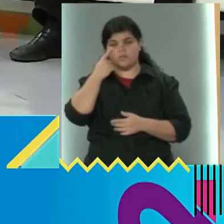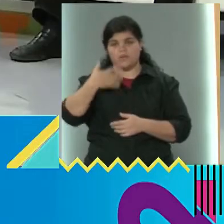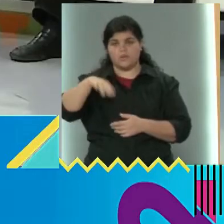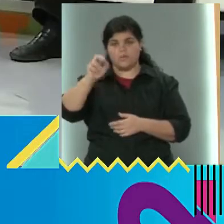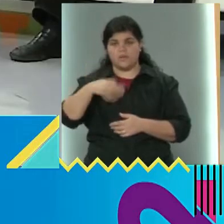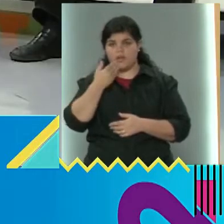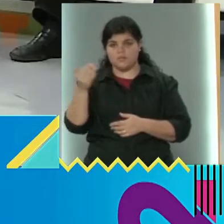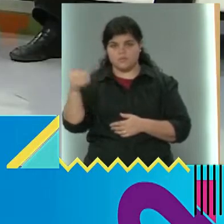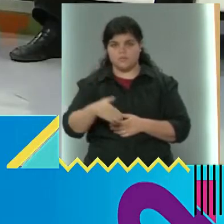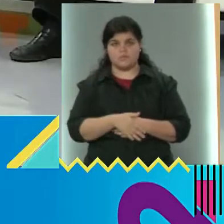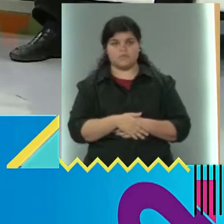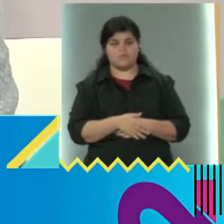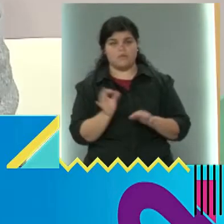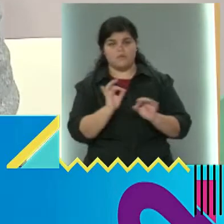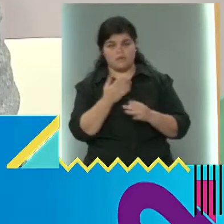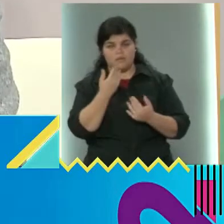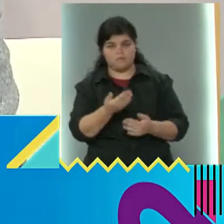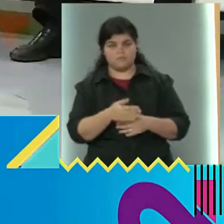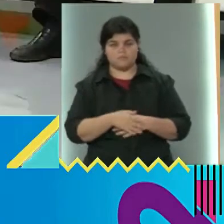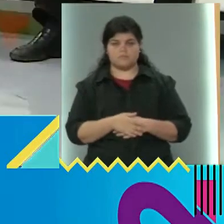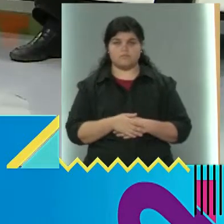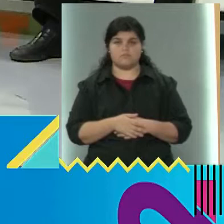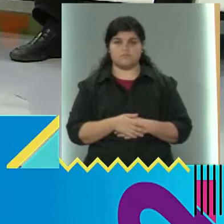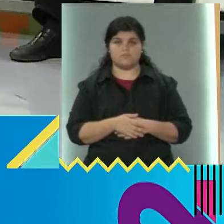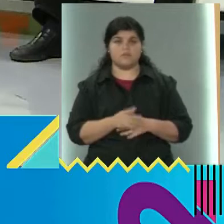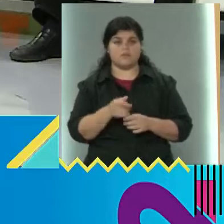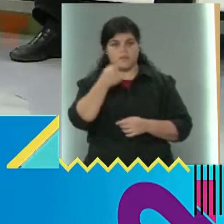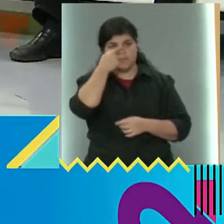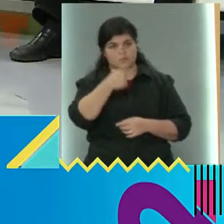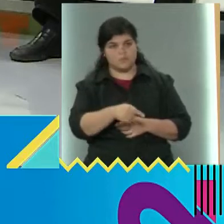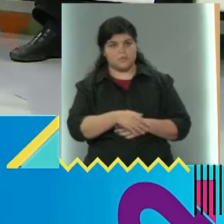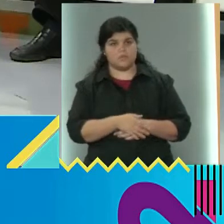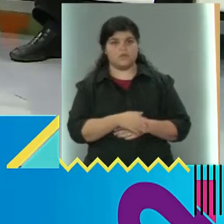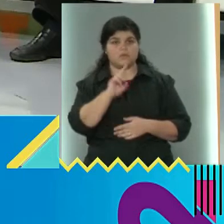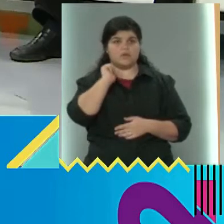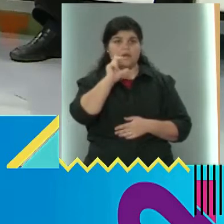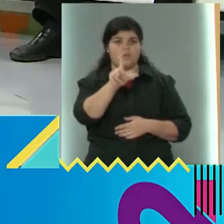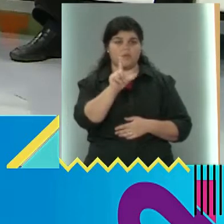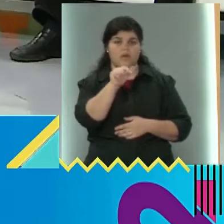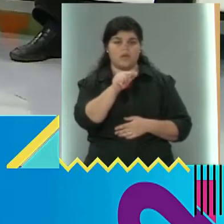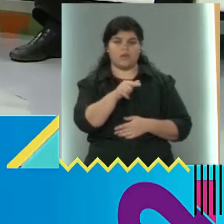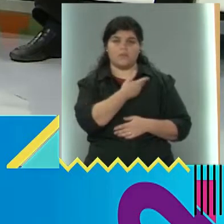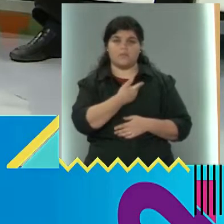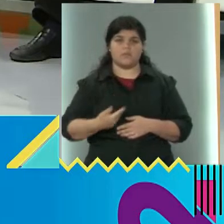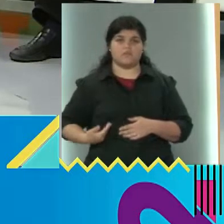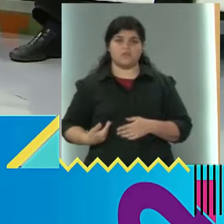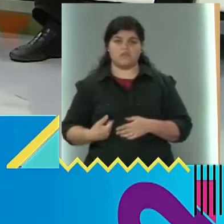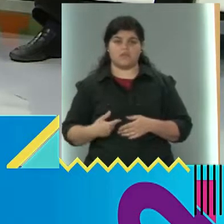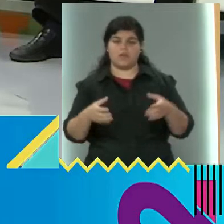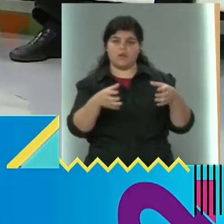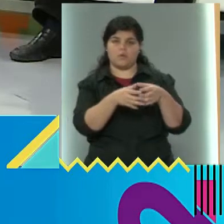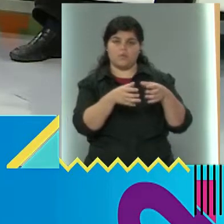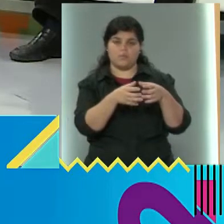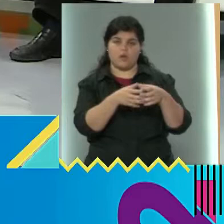por estar presente. Por favor, un gusto, gracias. Y también, y por último, presentamos a Raúl López, presidente de la Federación de Cooperativas de